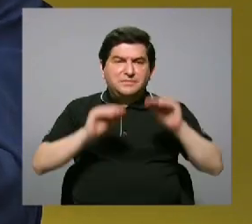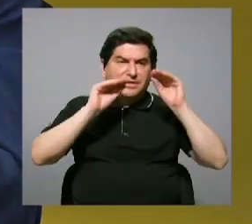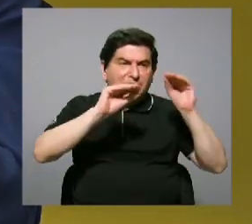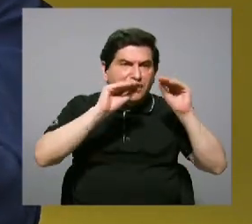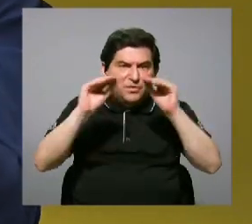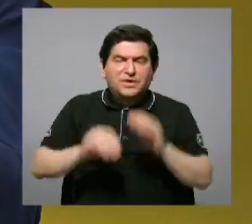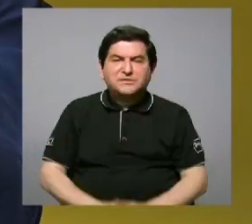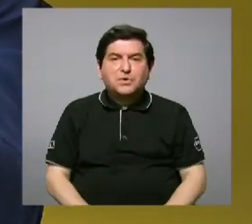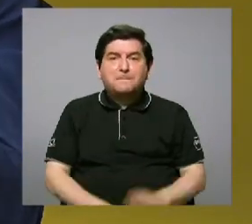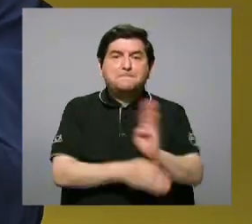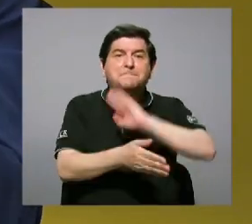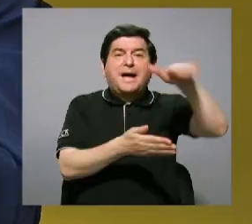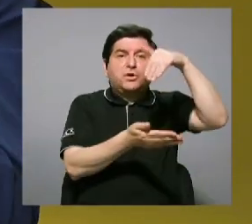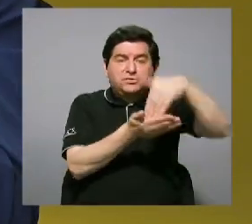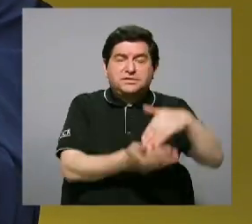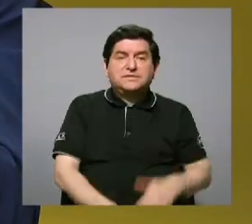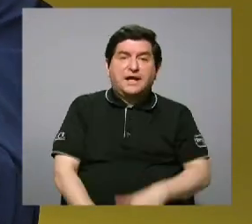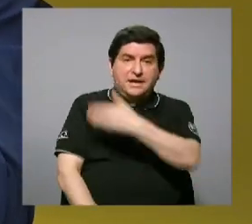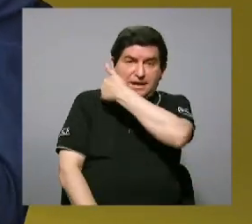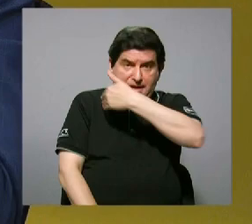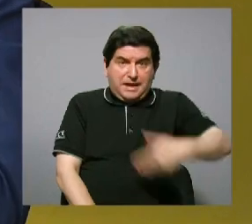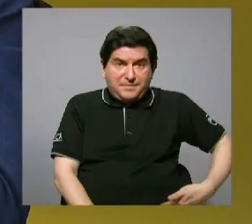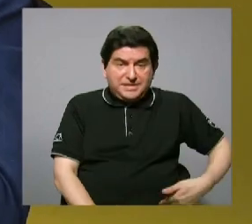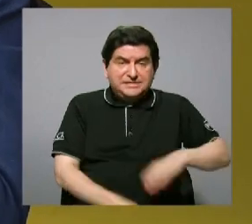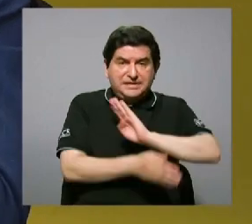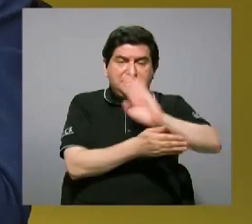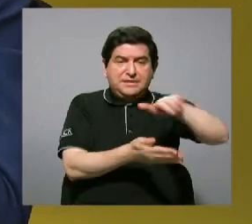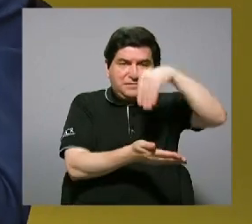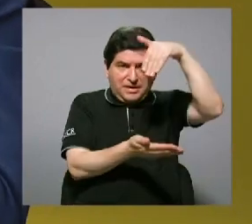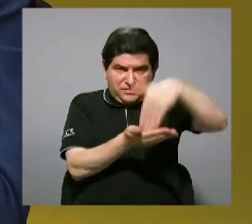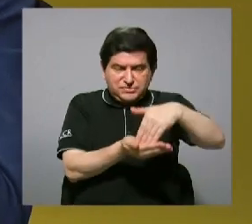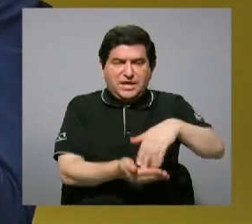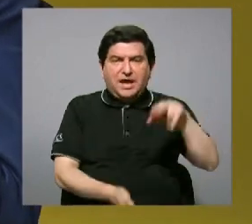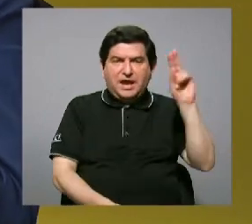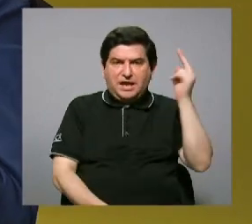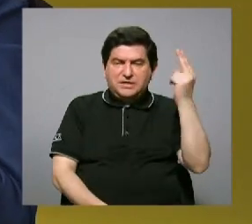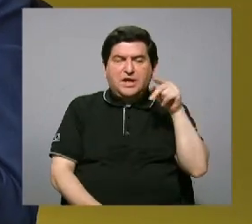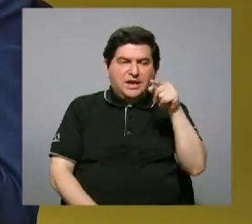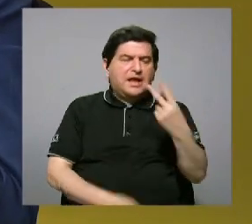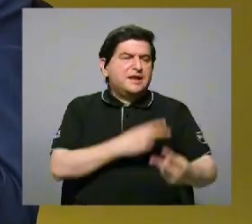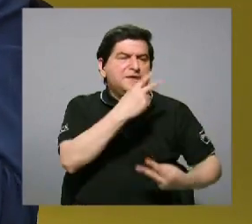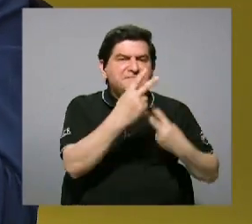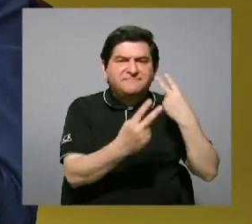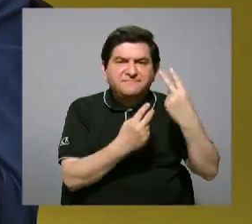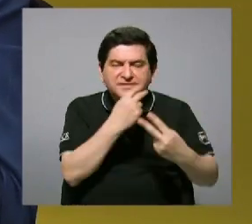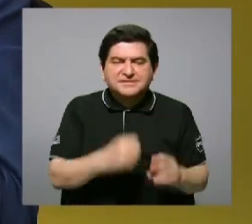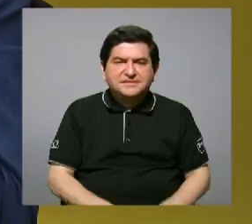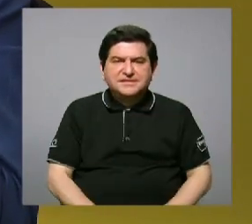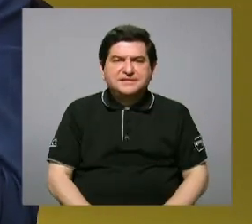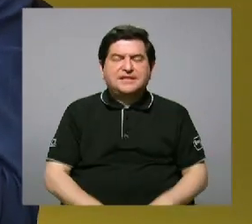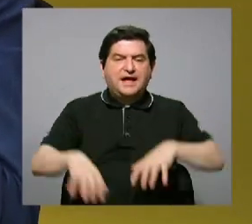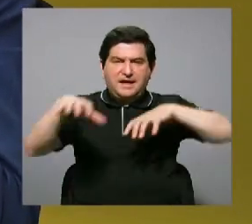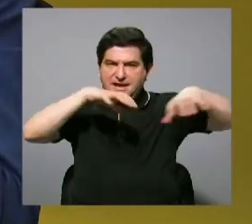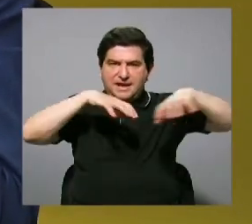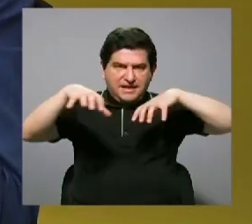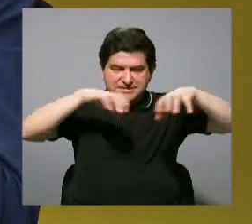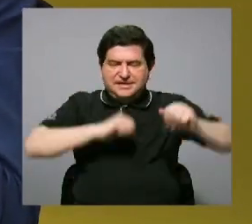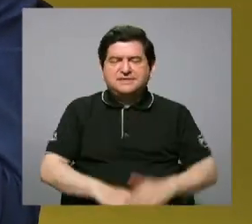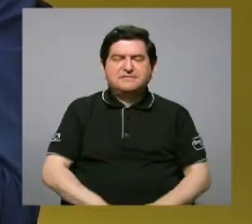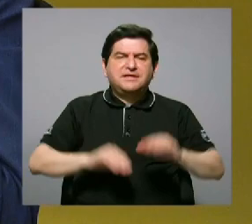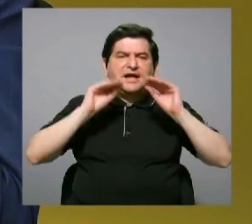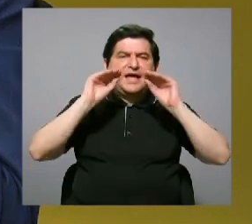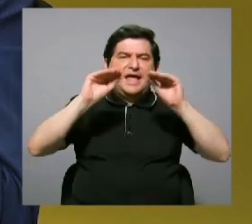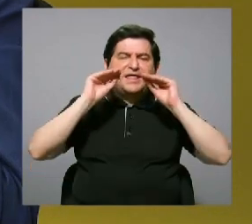actividades, el presidente en persona, el presidente del Banco Central de Uruguay, es quien visita o inaugura los eventos, actividades de